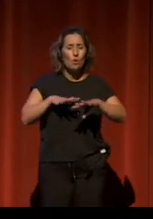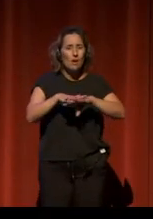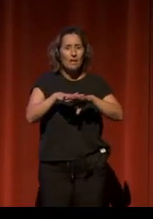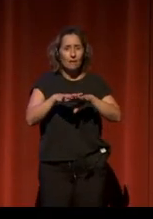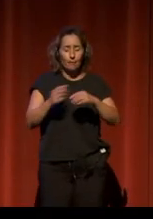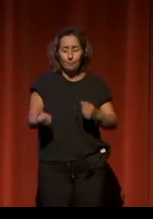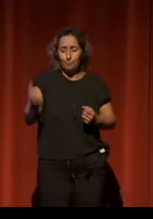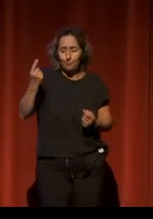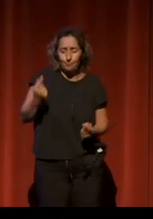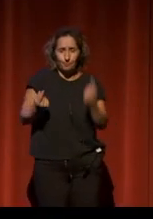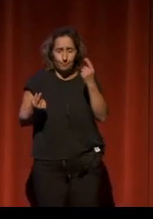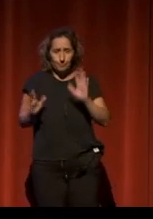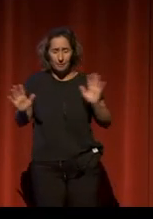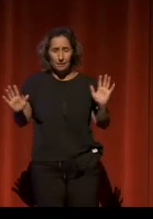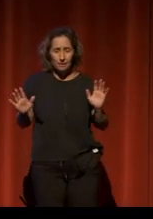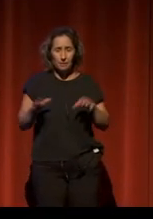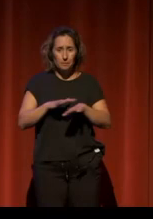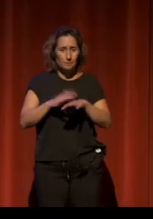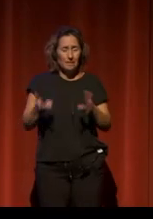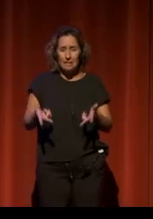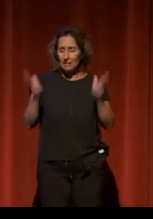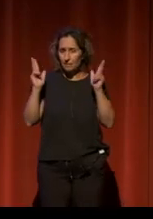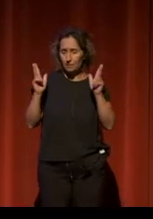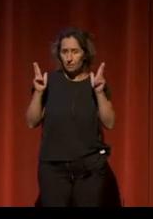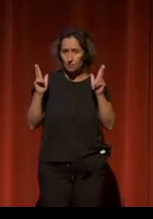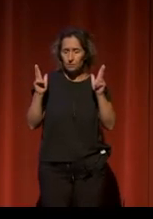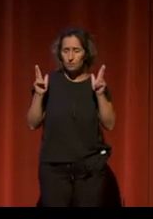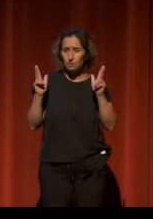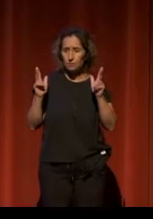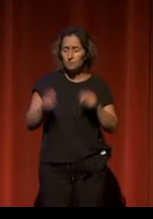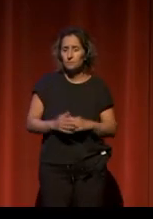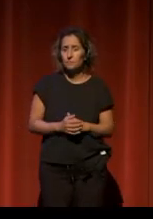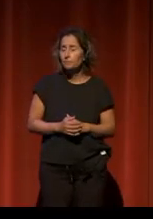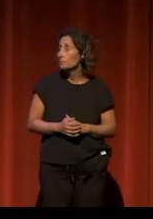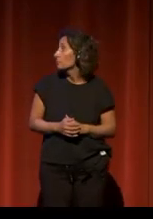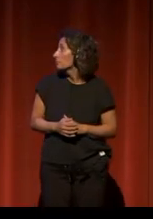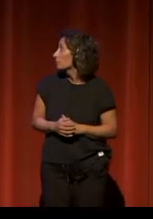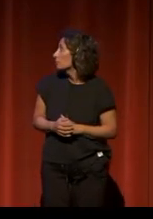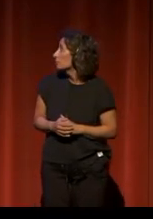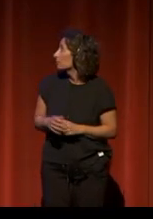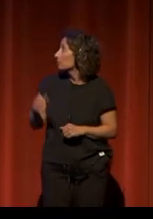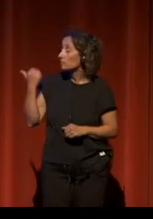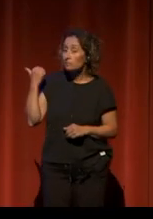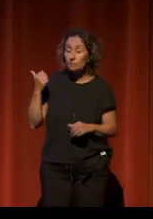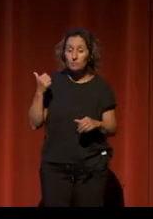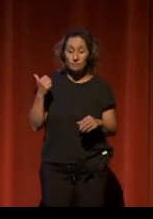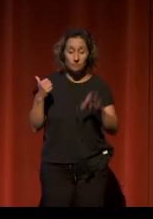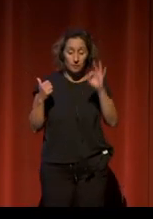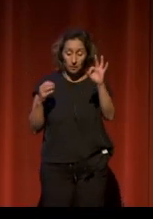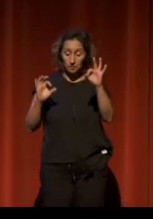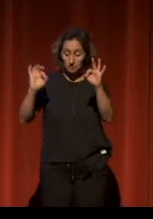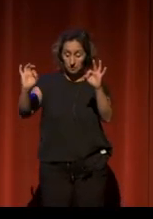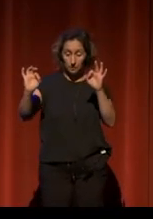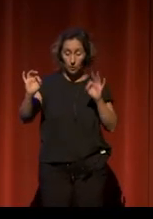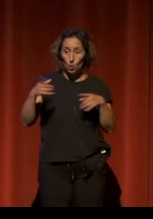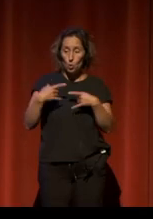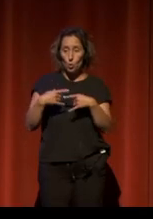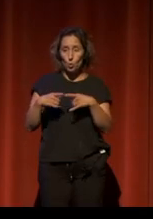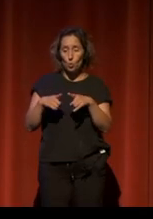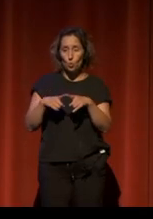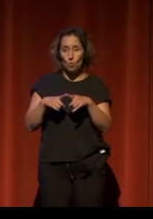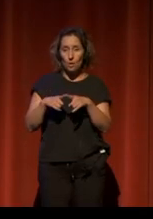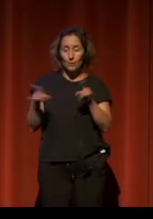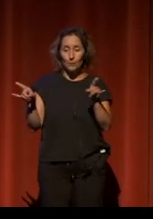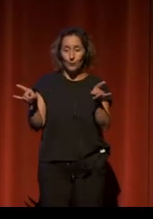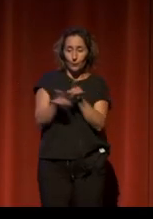aleatoria o sea es una red Perdón libre de escala la aleatoria Era lo anterior en la que hay como unos pocos nodos que tienen una especie de imán de campo eh